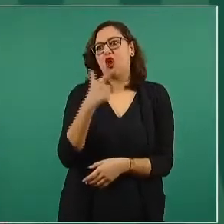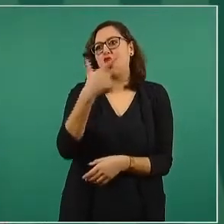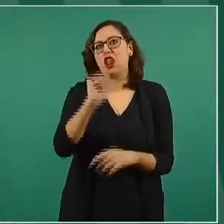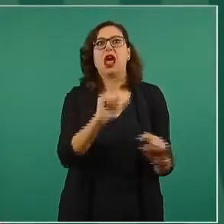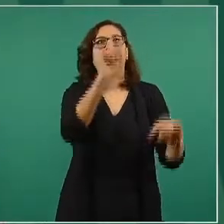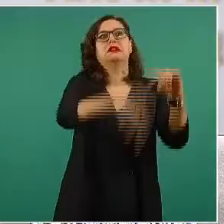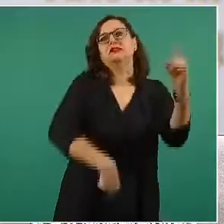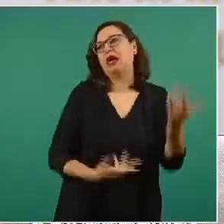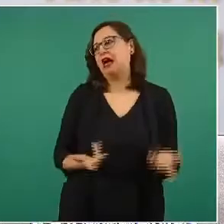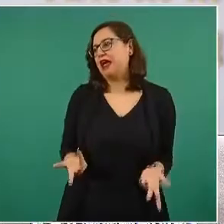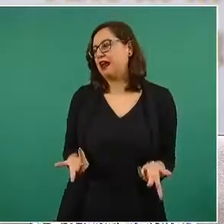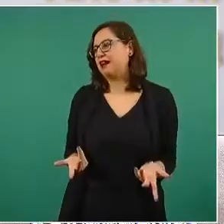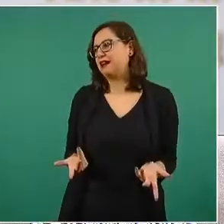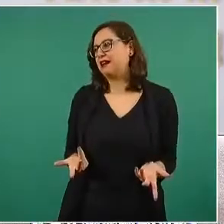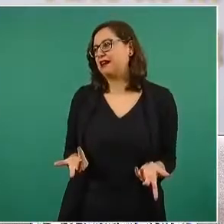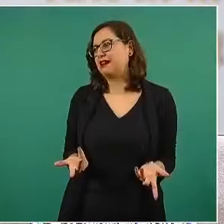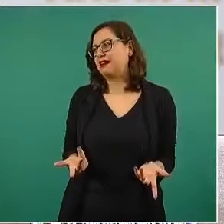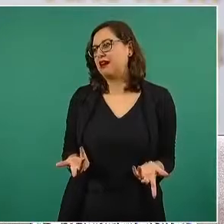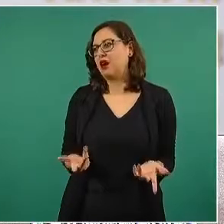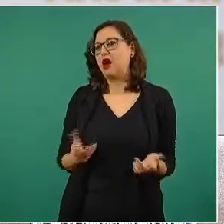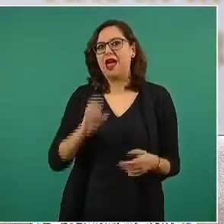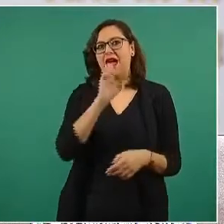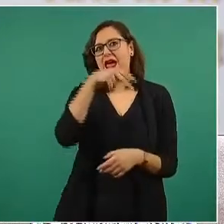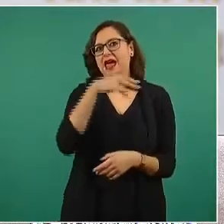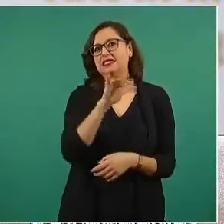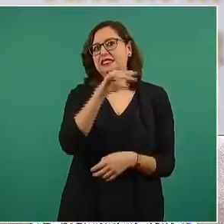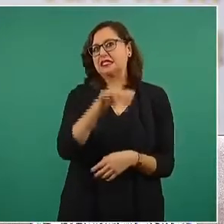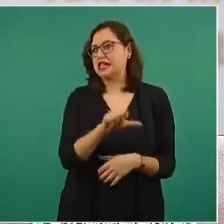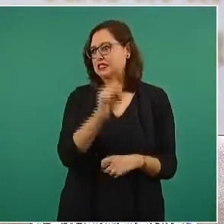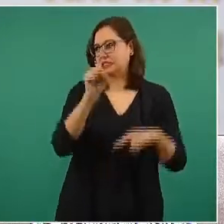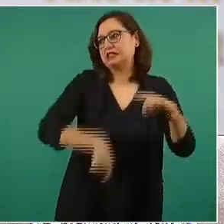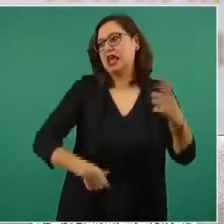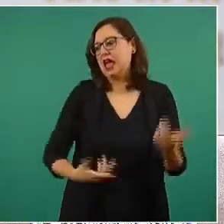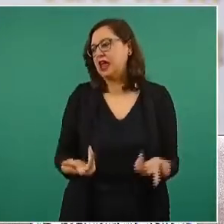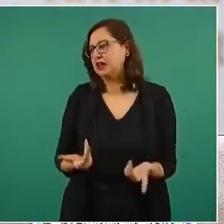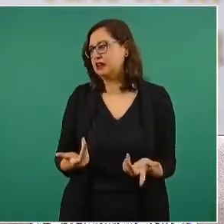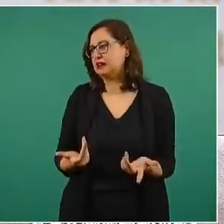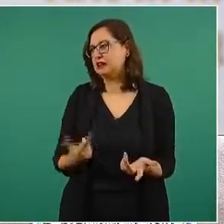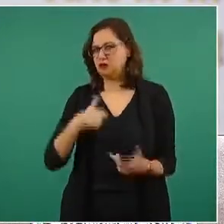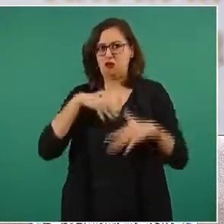de secretaria, ni Alejandro Encinas de subsecretario.